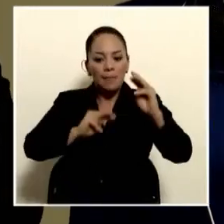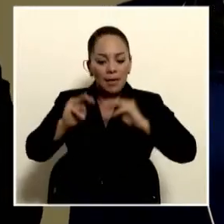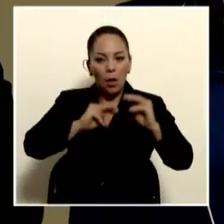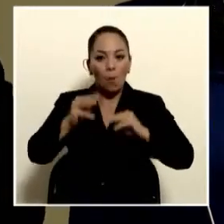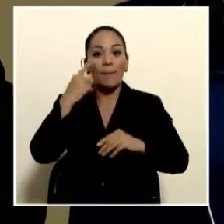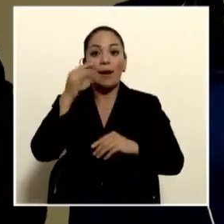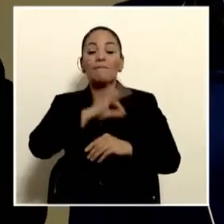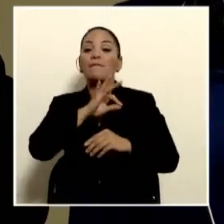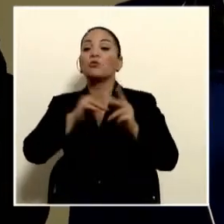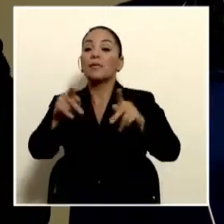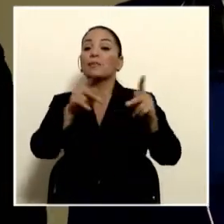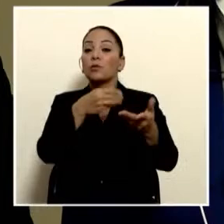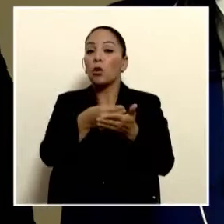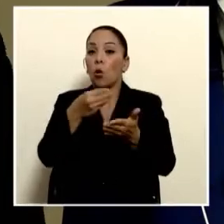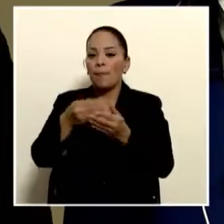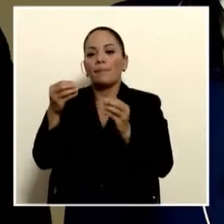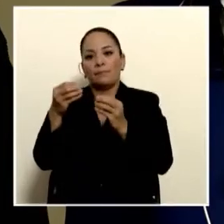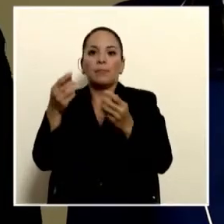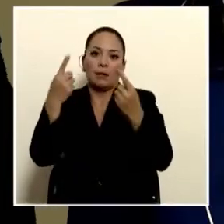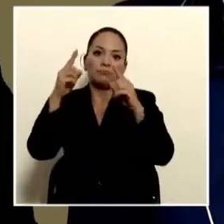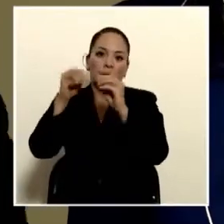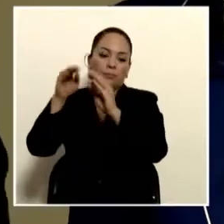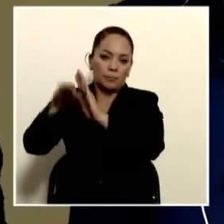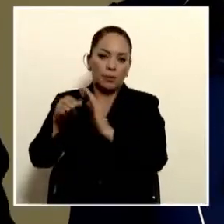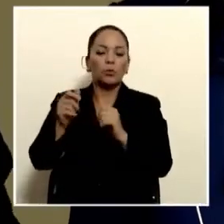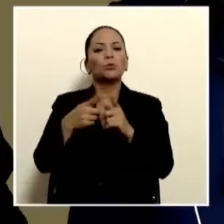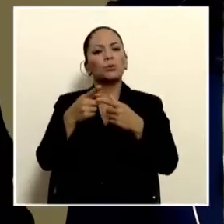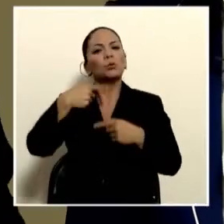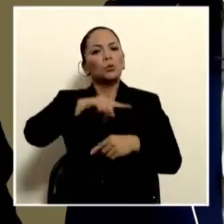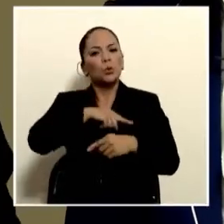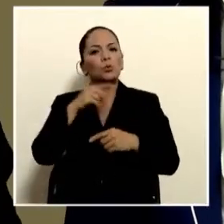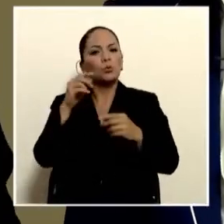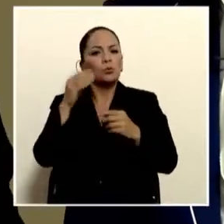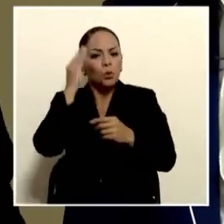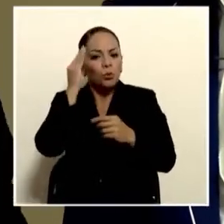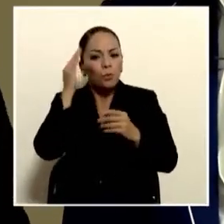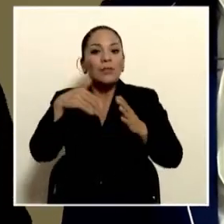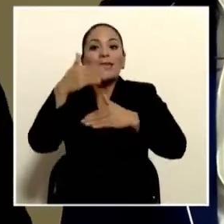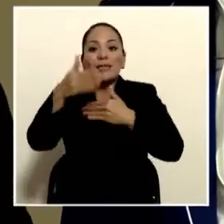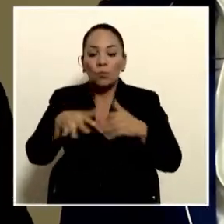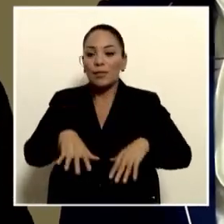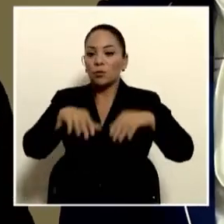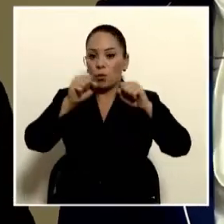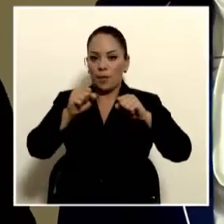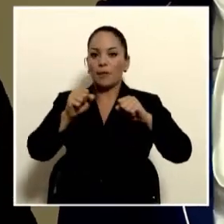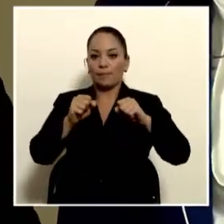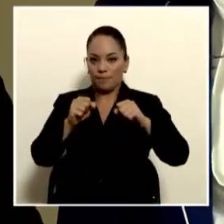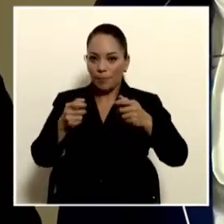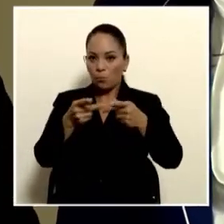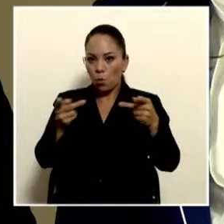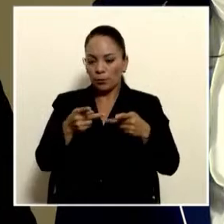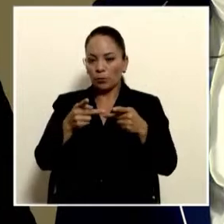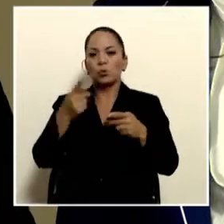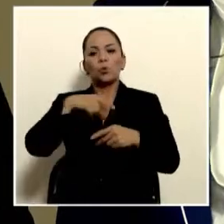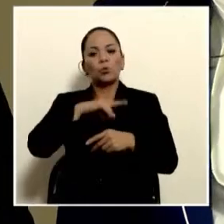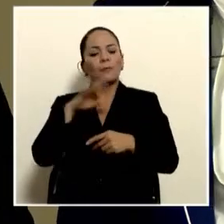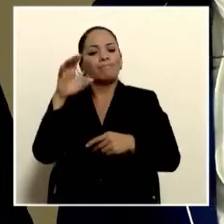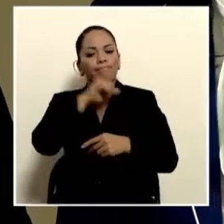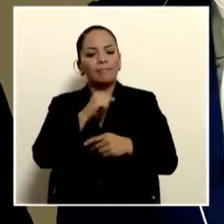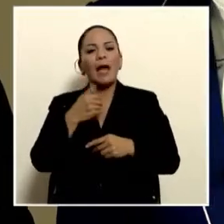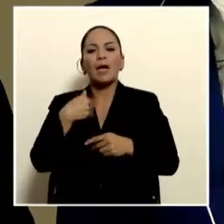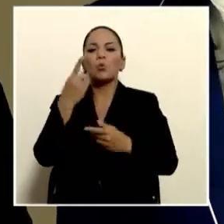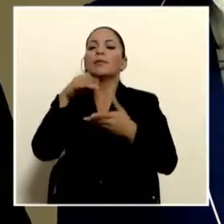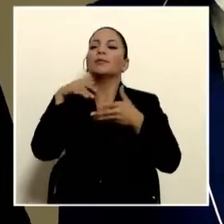beneficio del consumidor, conocimos, poco tiempo después de haber asumido la posición, conocimos un